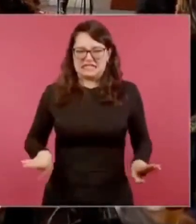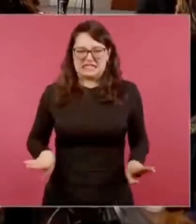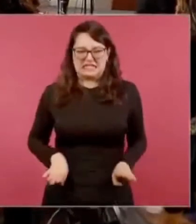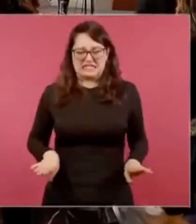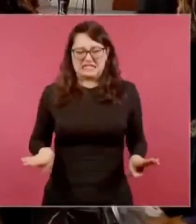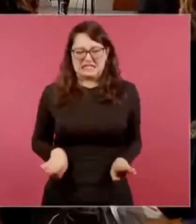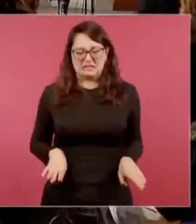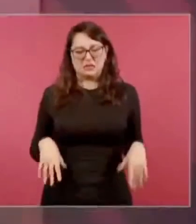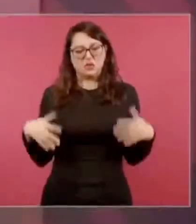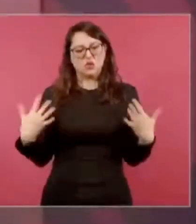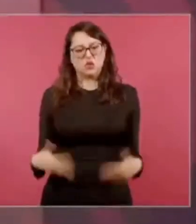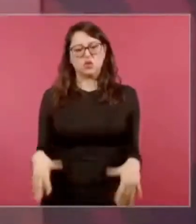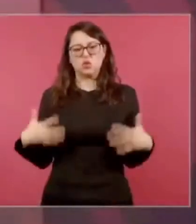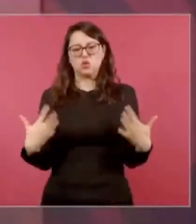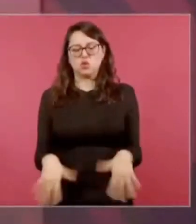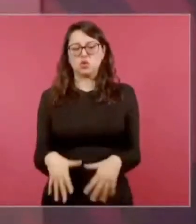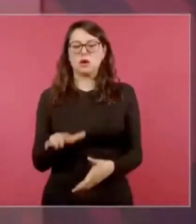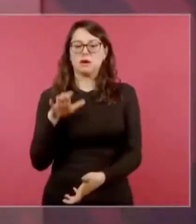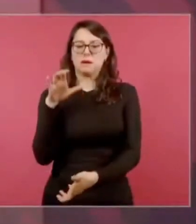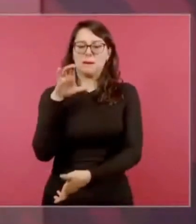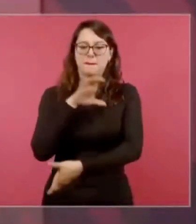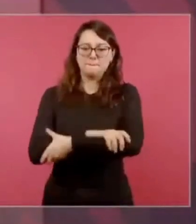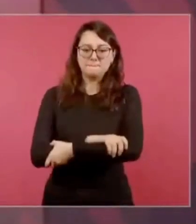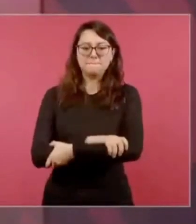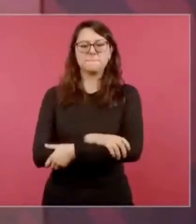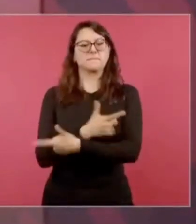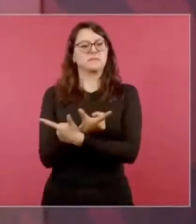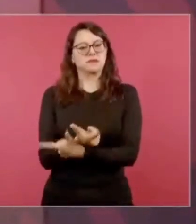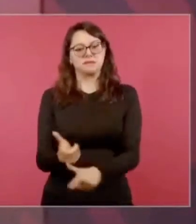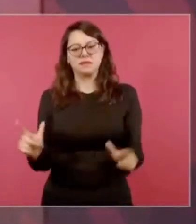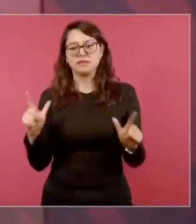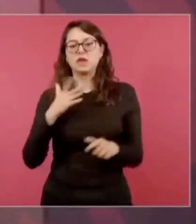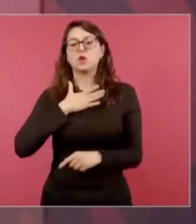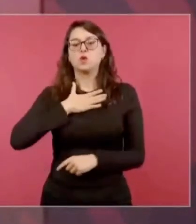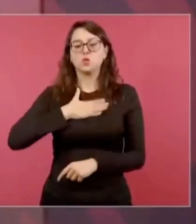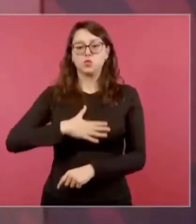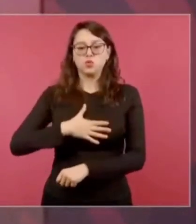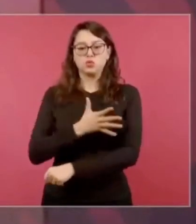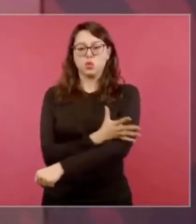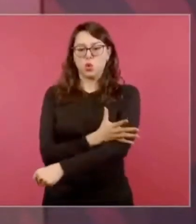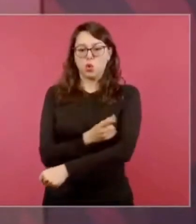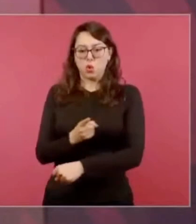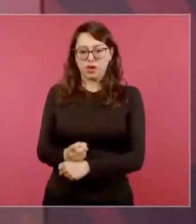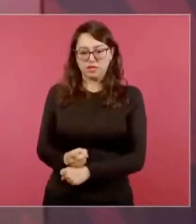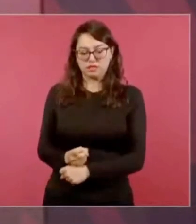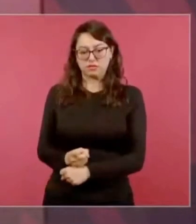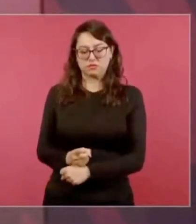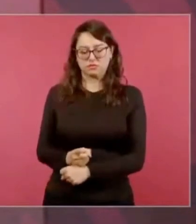como la fraternidad, la libertad, la justicia y la honestidad.